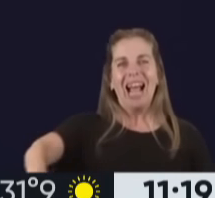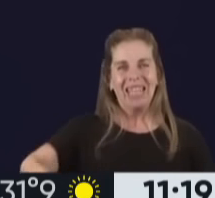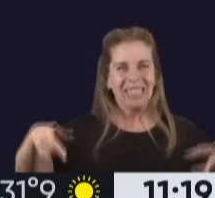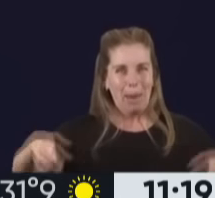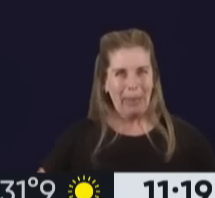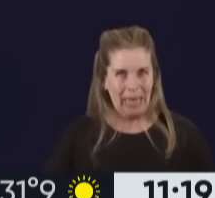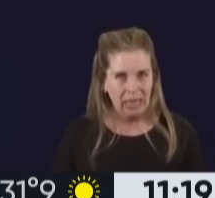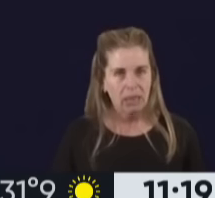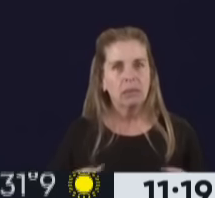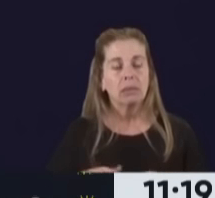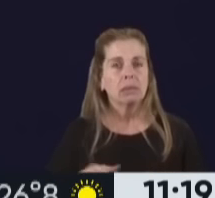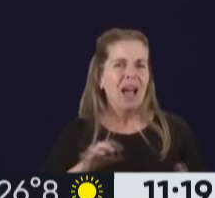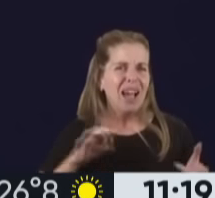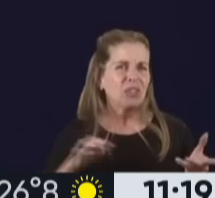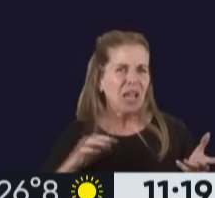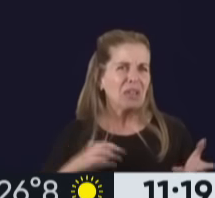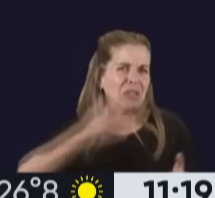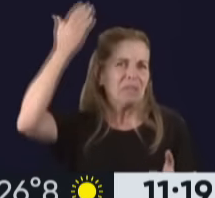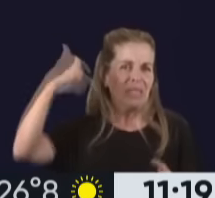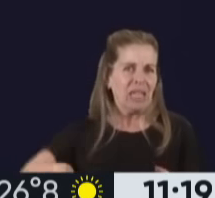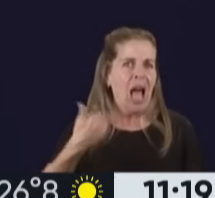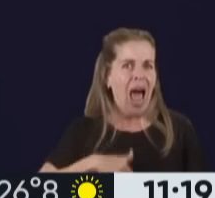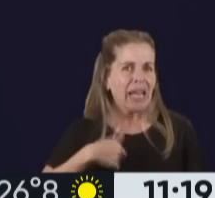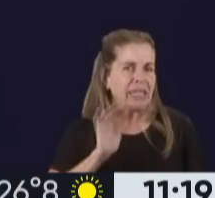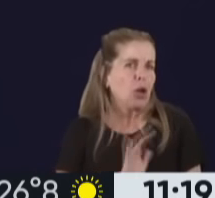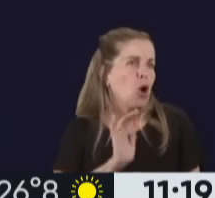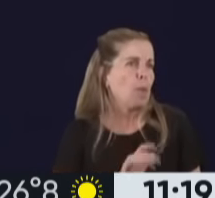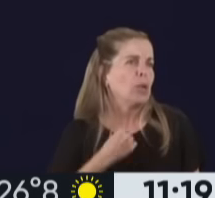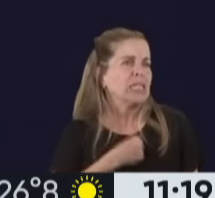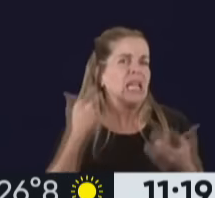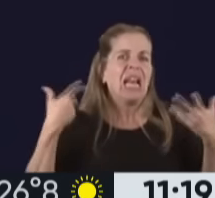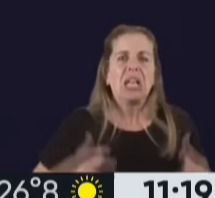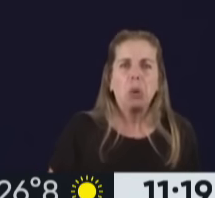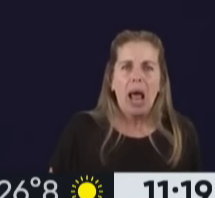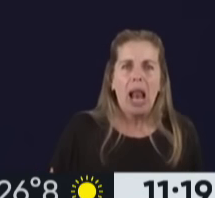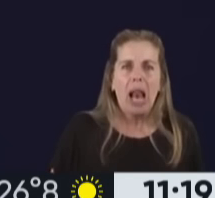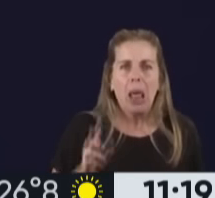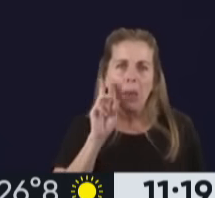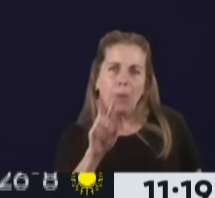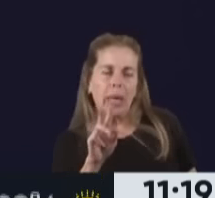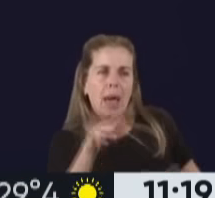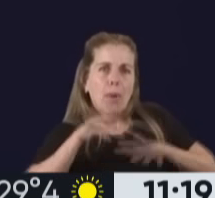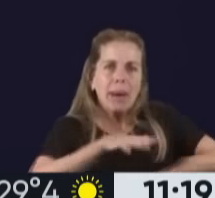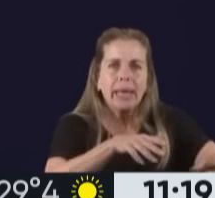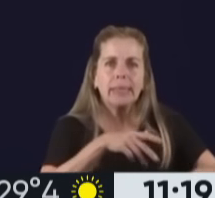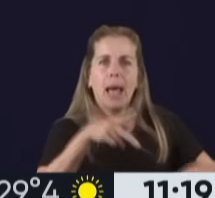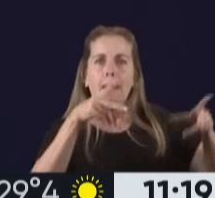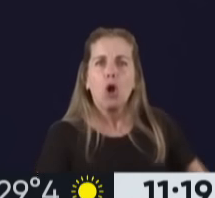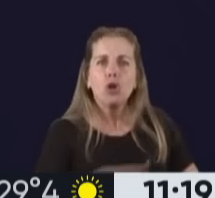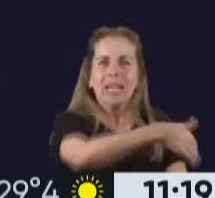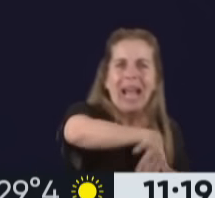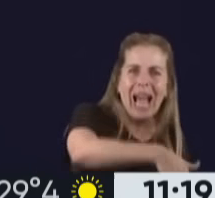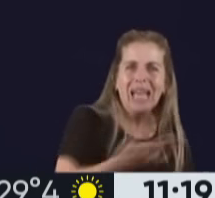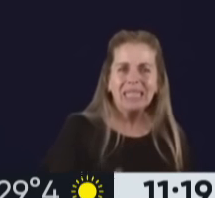Argentina. Durante décadas los argentinos habíamos naturalizado vivir como rehenes de los gerentes de la pobreza.